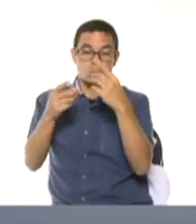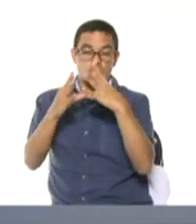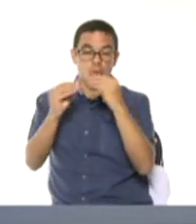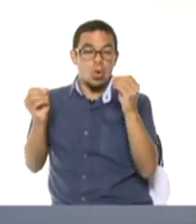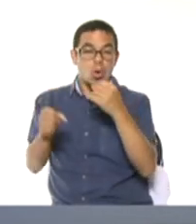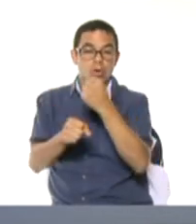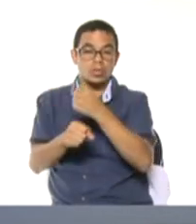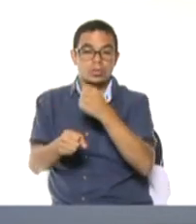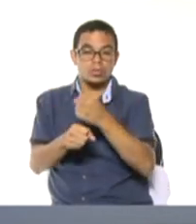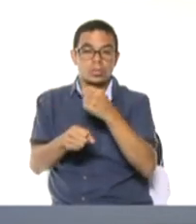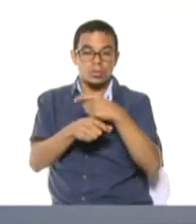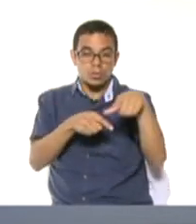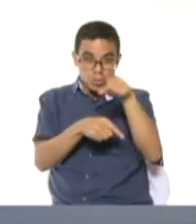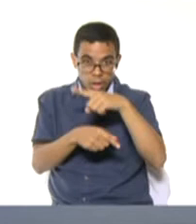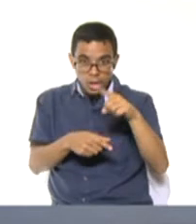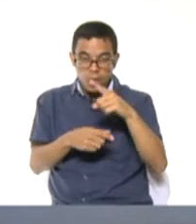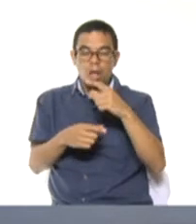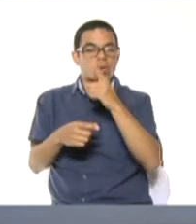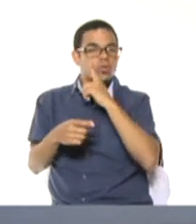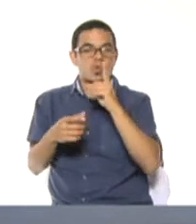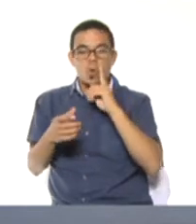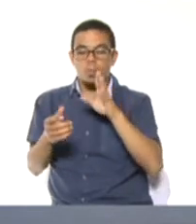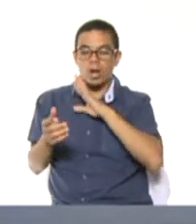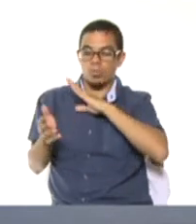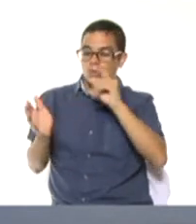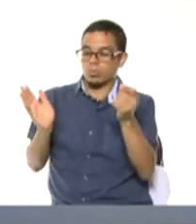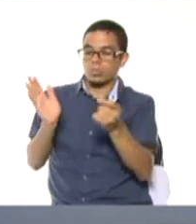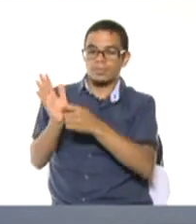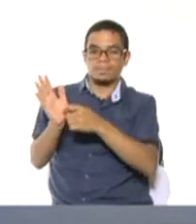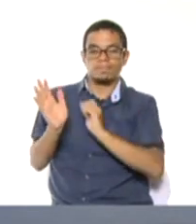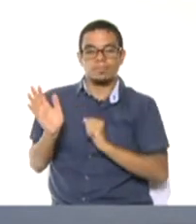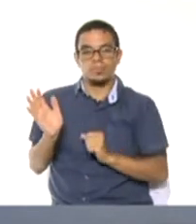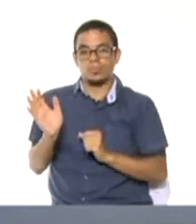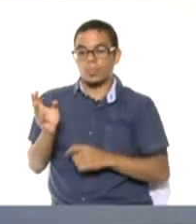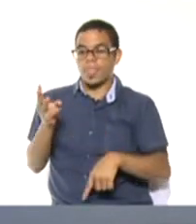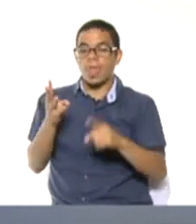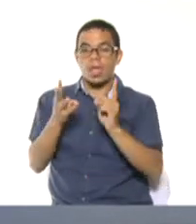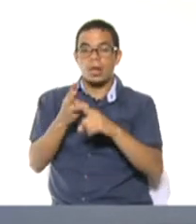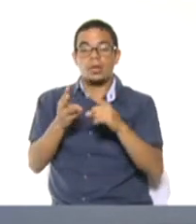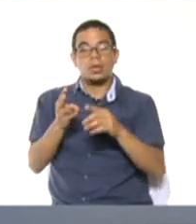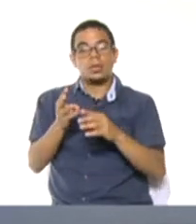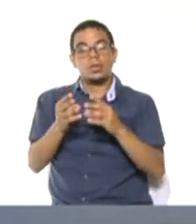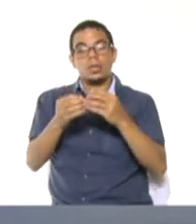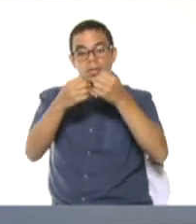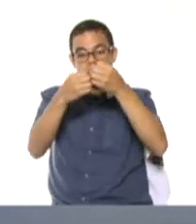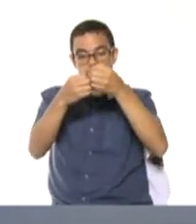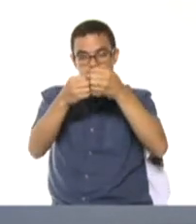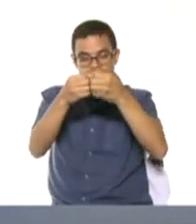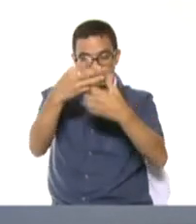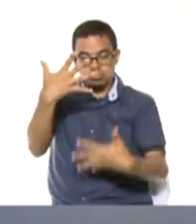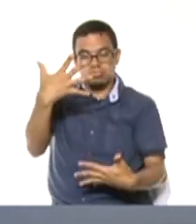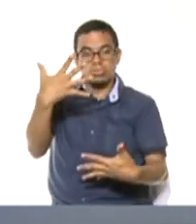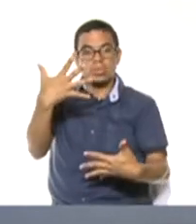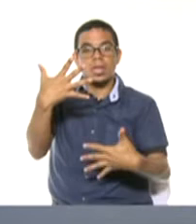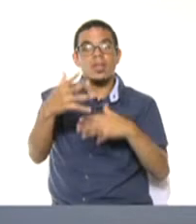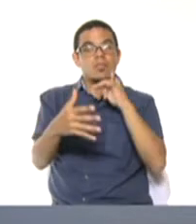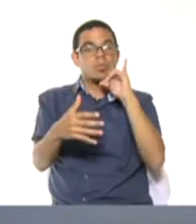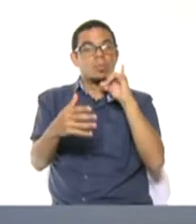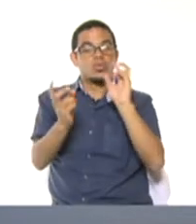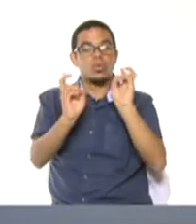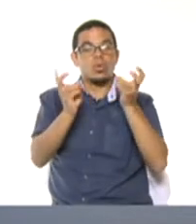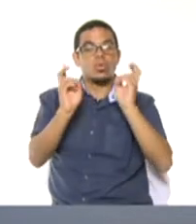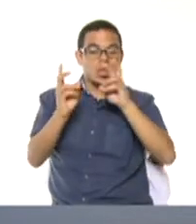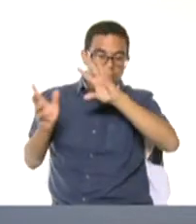hacemos. Aparte de la portada, tenemos lo importante del desarrollo. Ahí vamos a exponer toda la investigación que